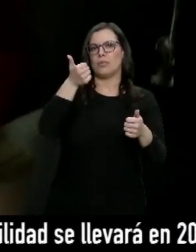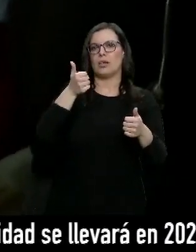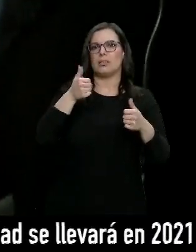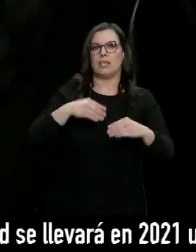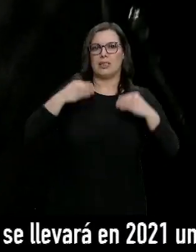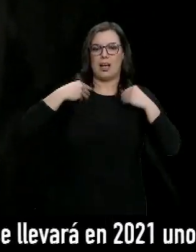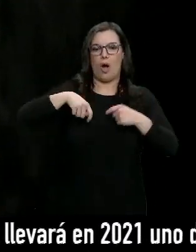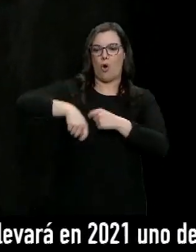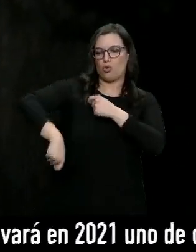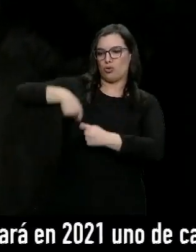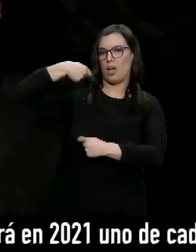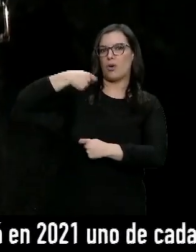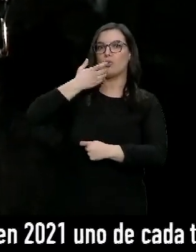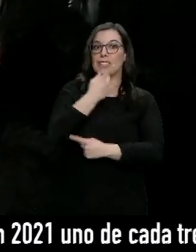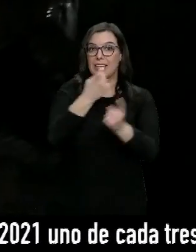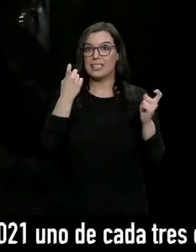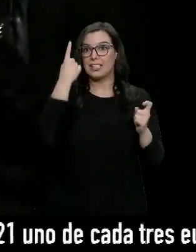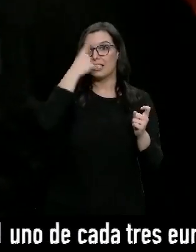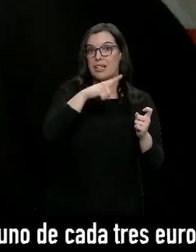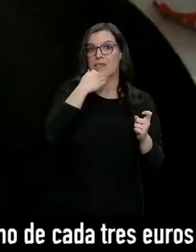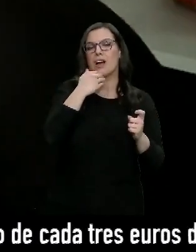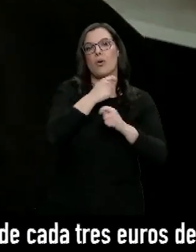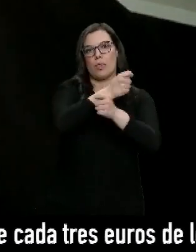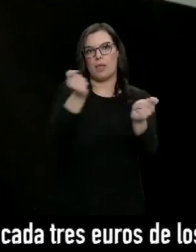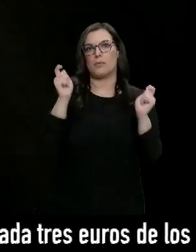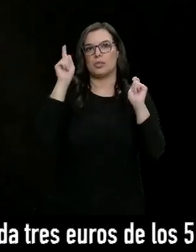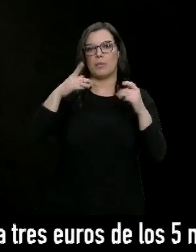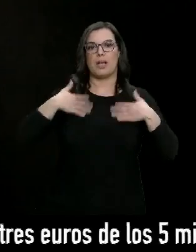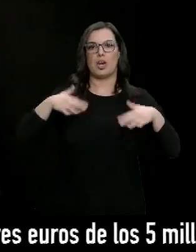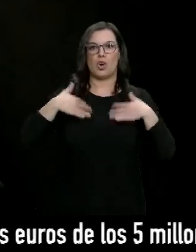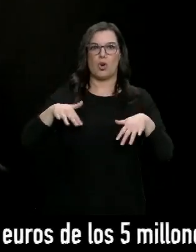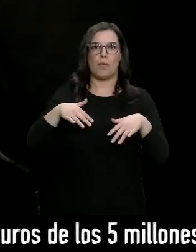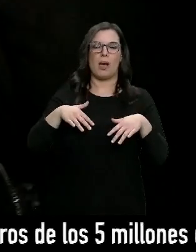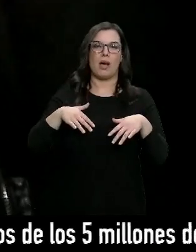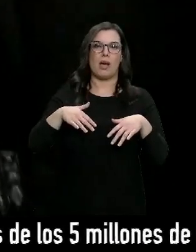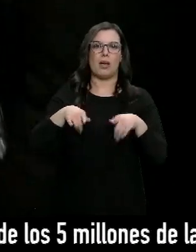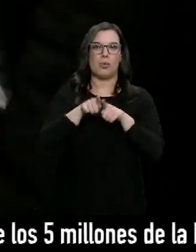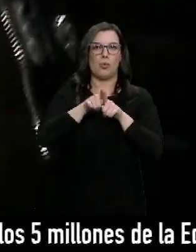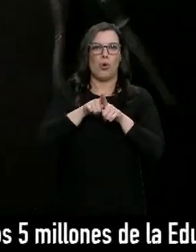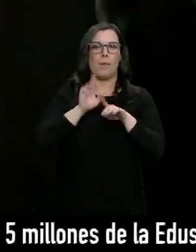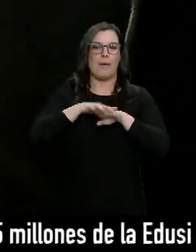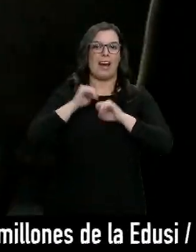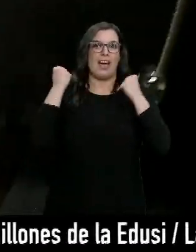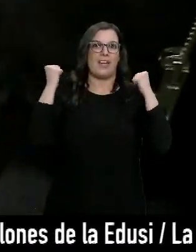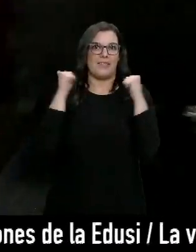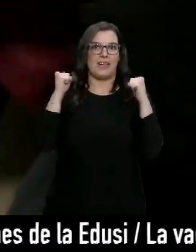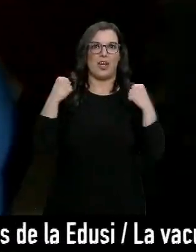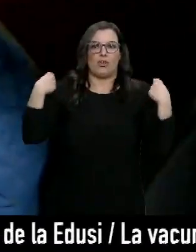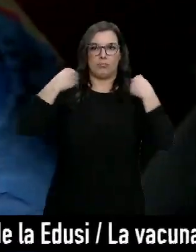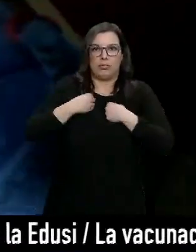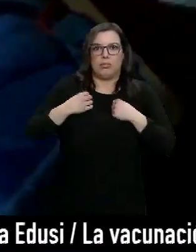de dormir, si sabemos de gente que los necesita, y ropa térmica que tenemos de campañas previas, con forros